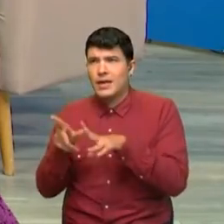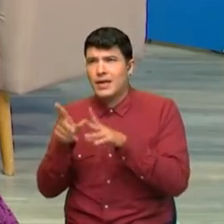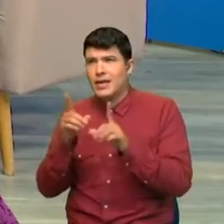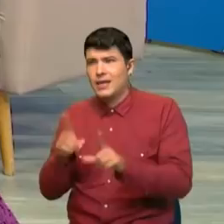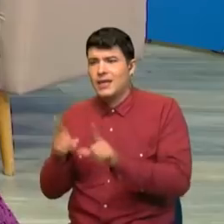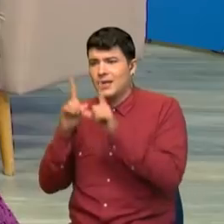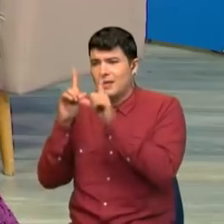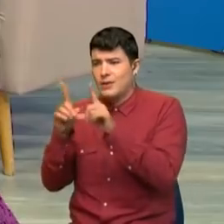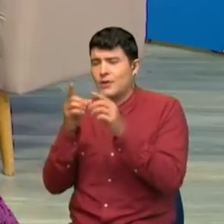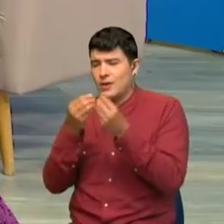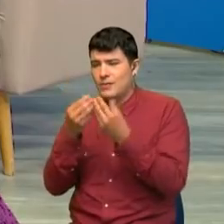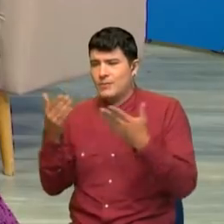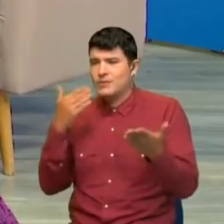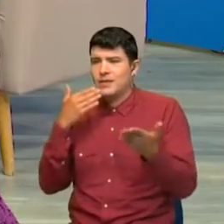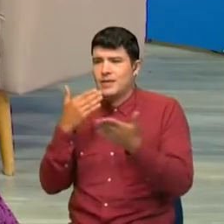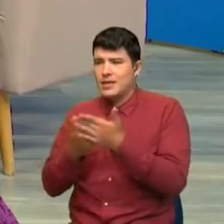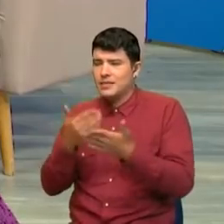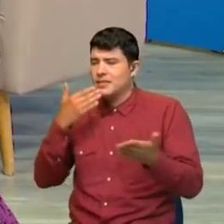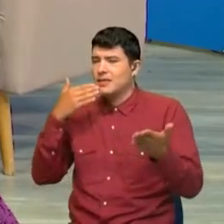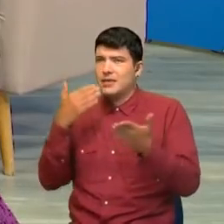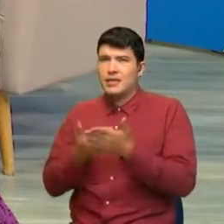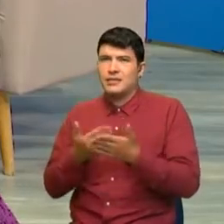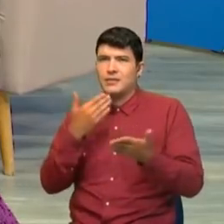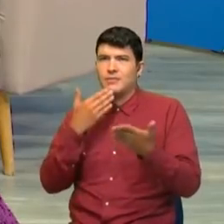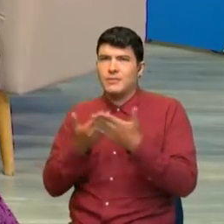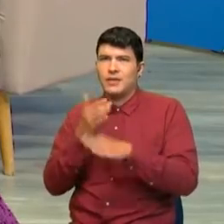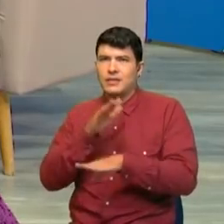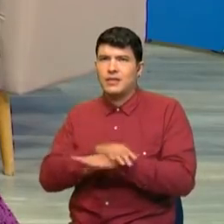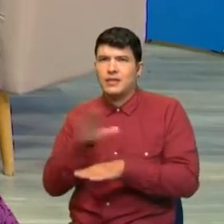gracias. Muy buenas tardes a